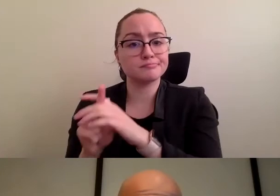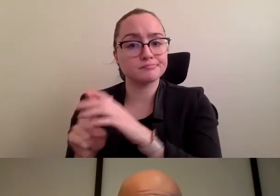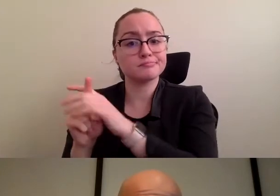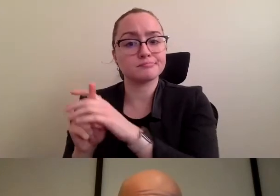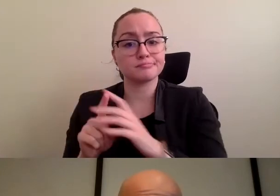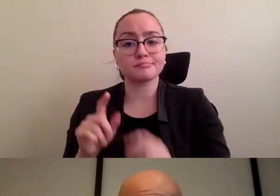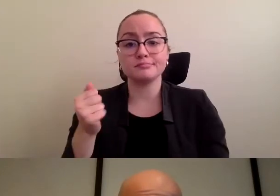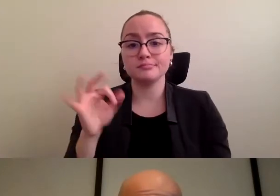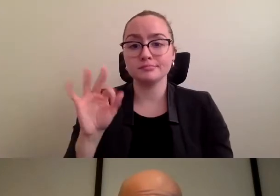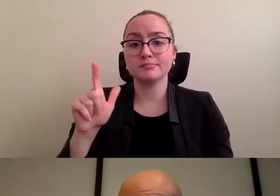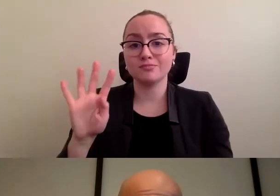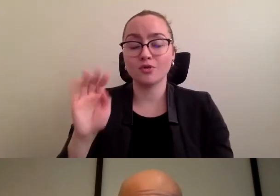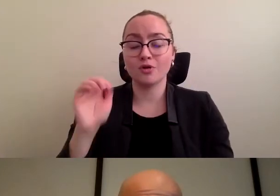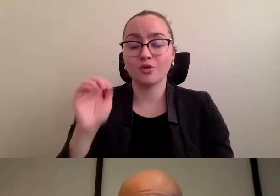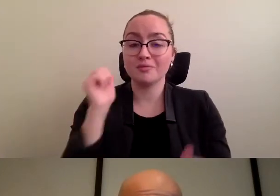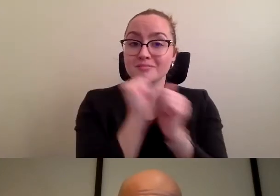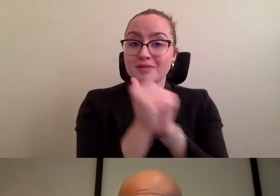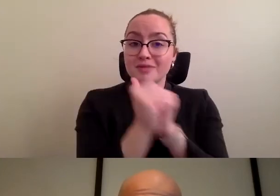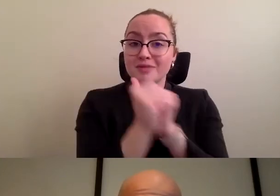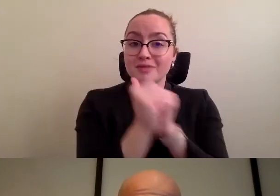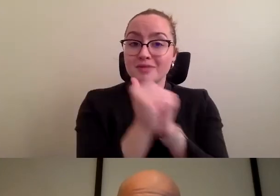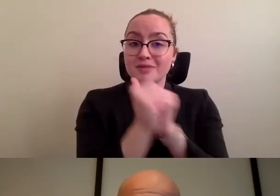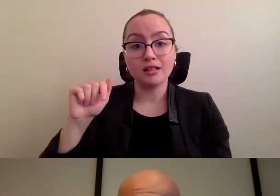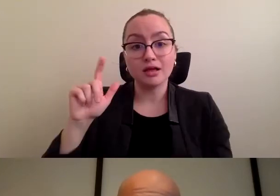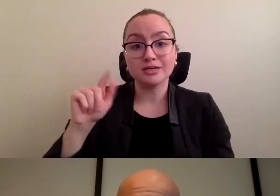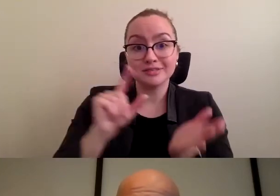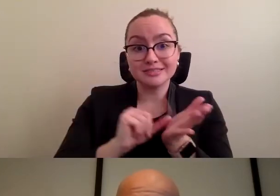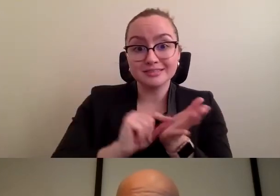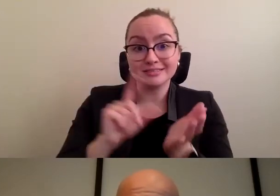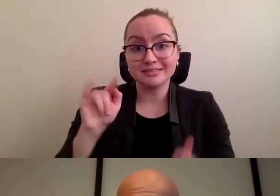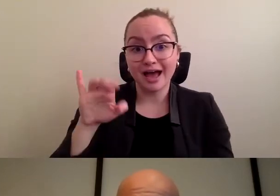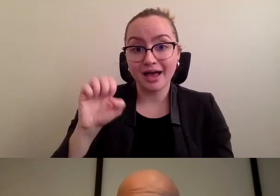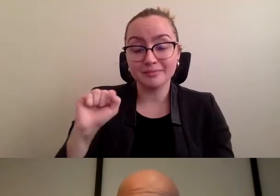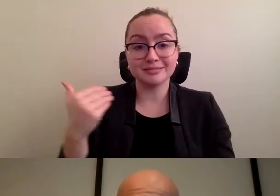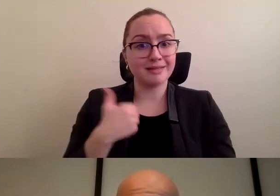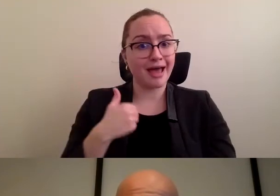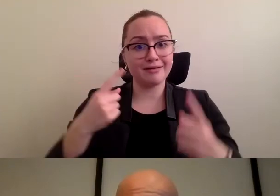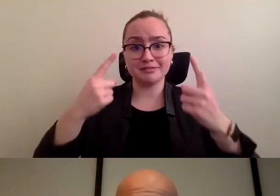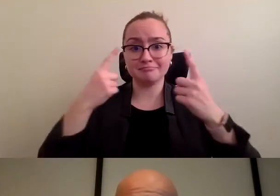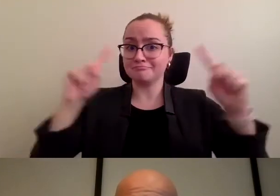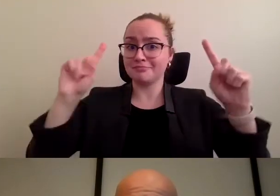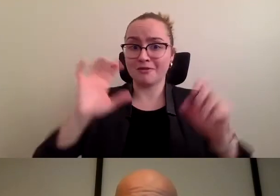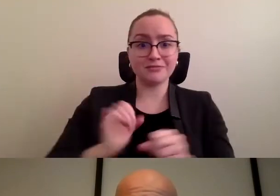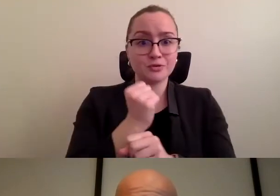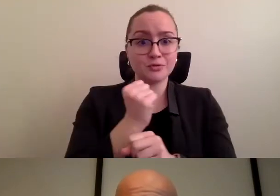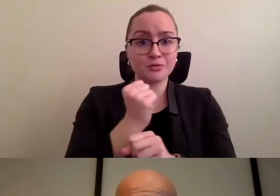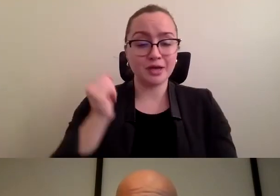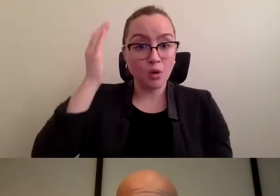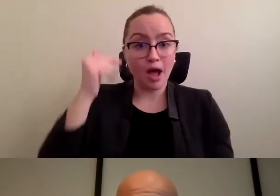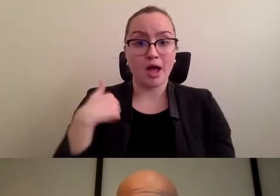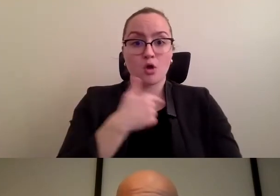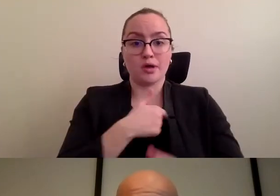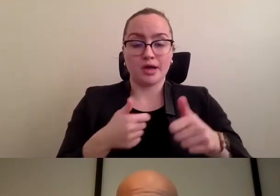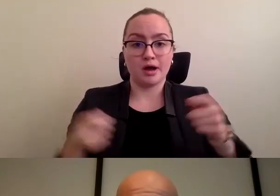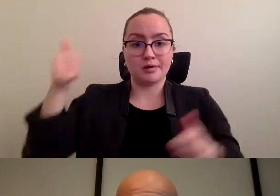es completamente basada en estas ideas. En Los Ángeles, los medios lo llamaron una